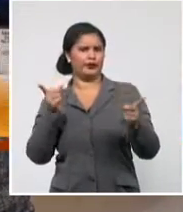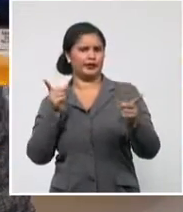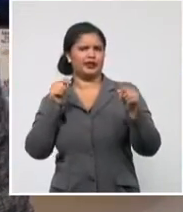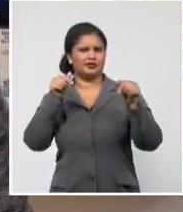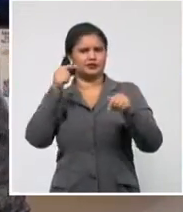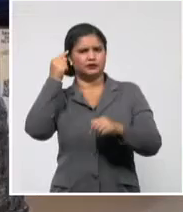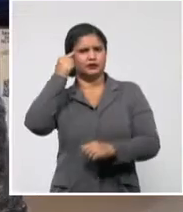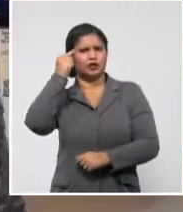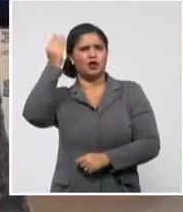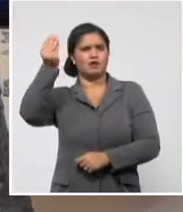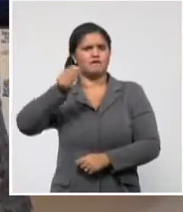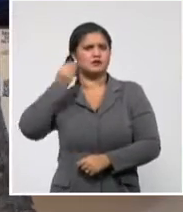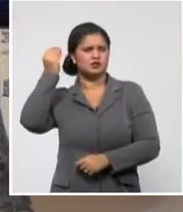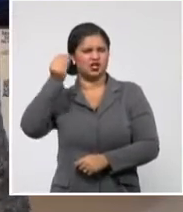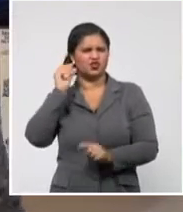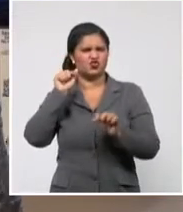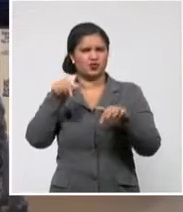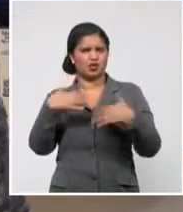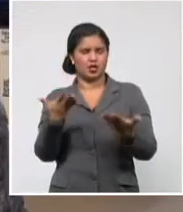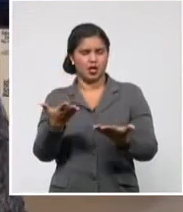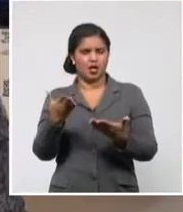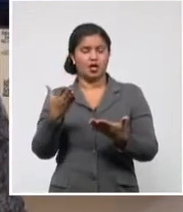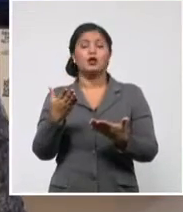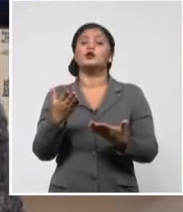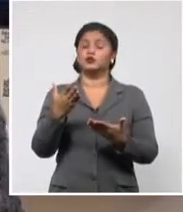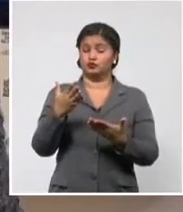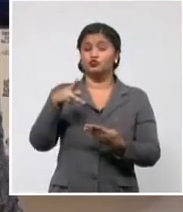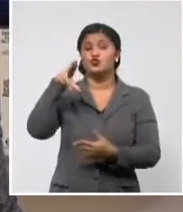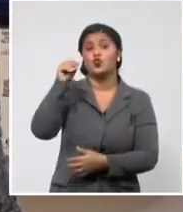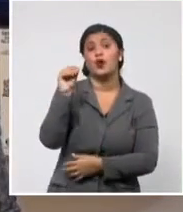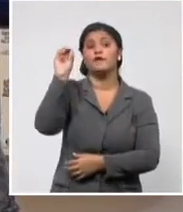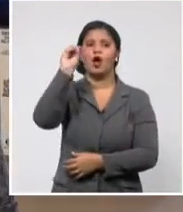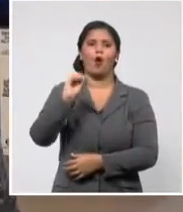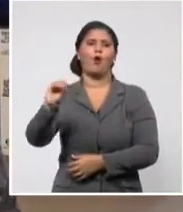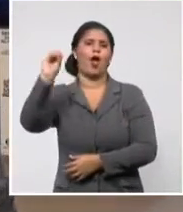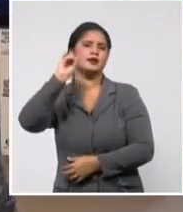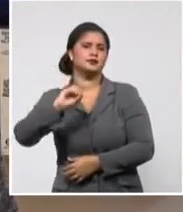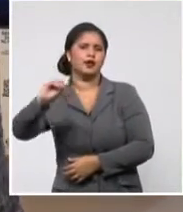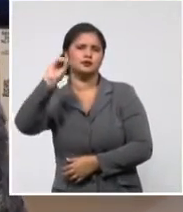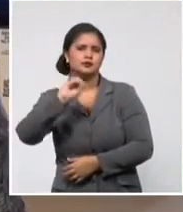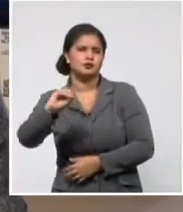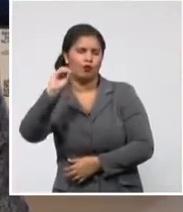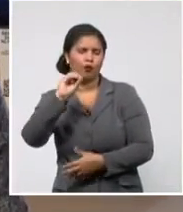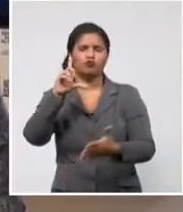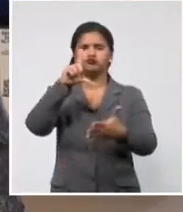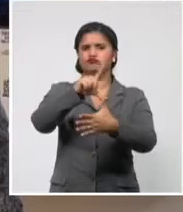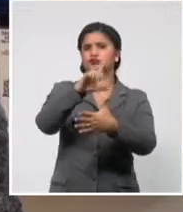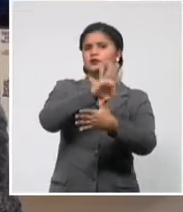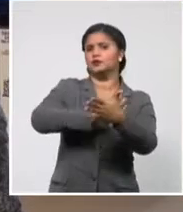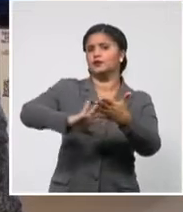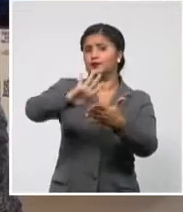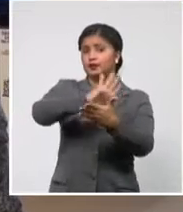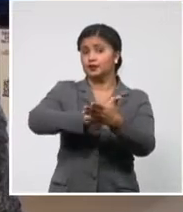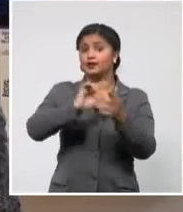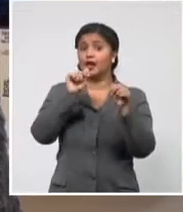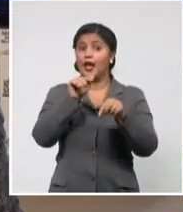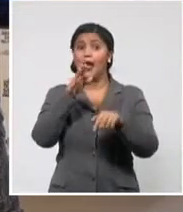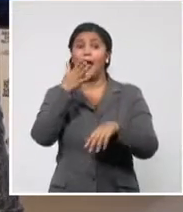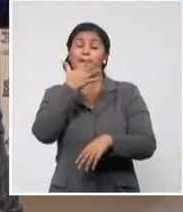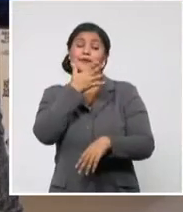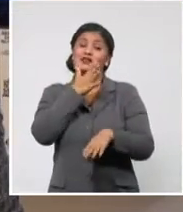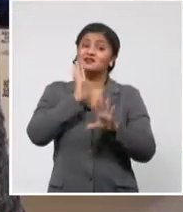de la izquierda latinoamericana, de una nueva oleada de gobiernos progresistas, algo parecido a lo que sucedió a inicios del siglo